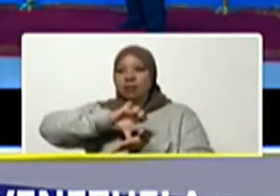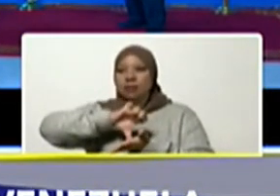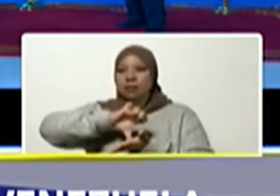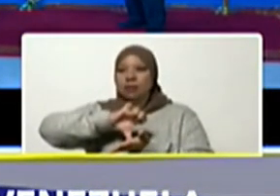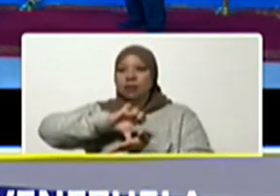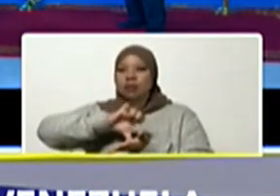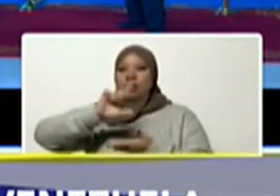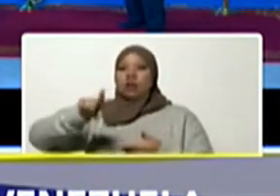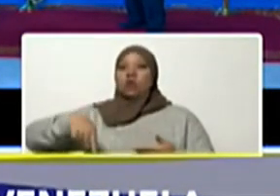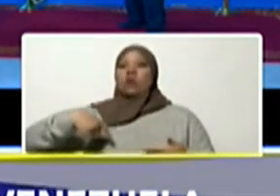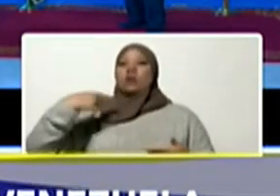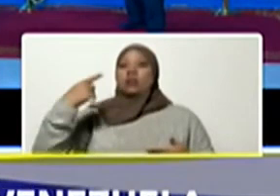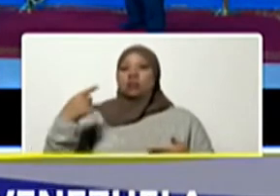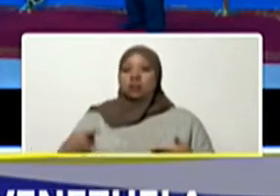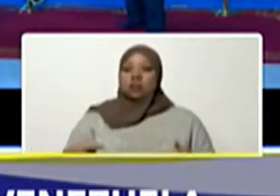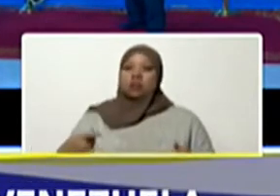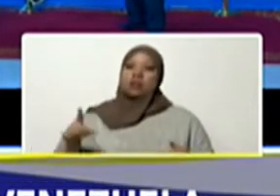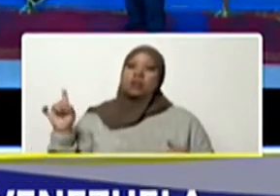luego a Sharm el-Sheikh,